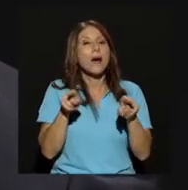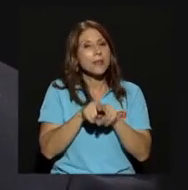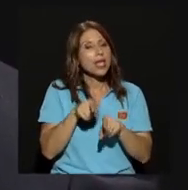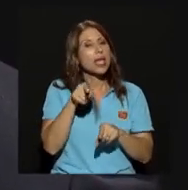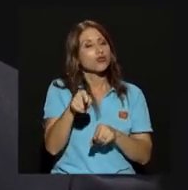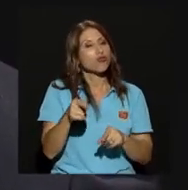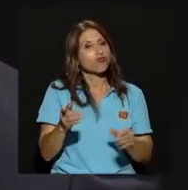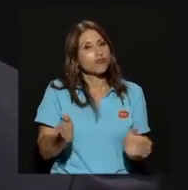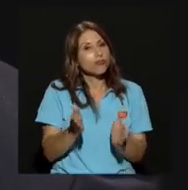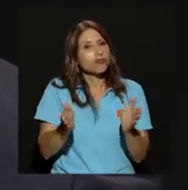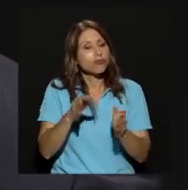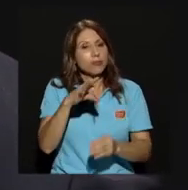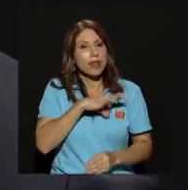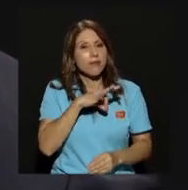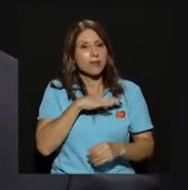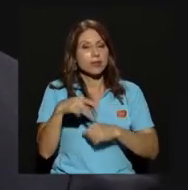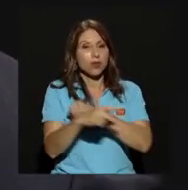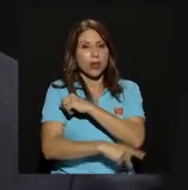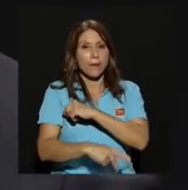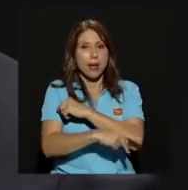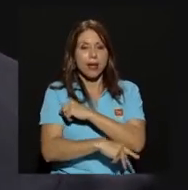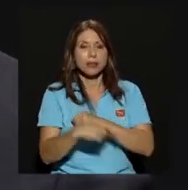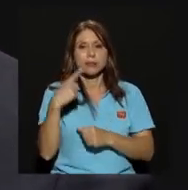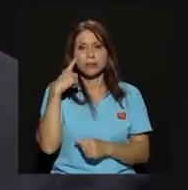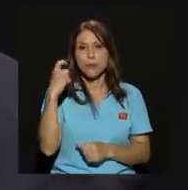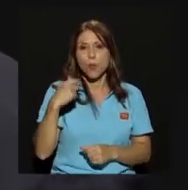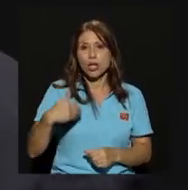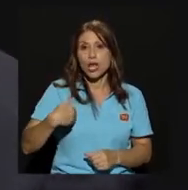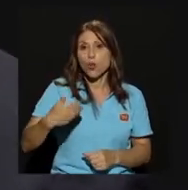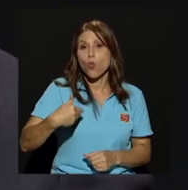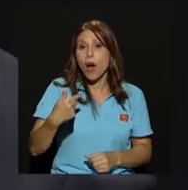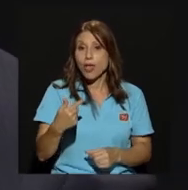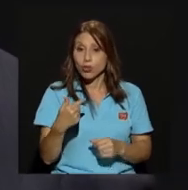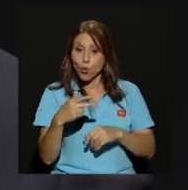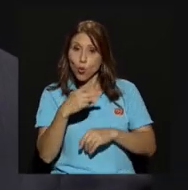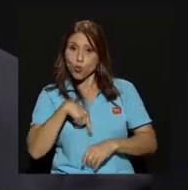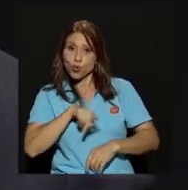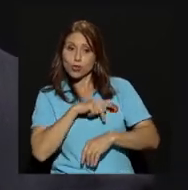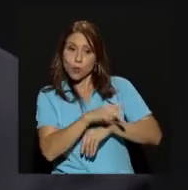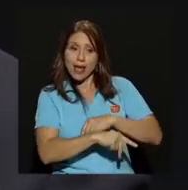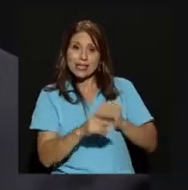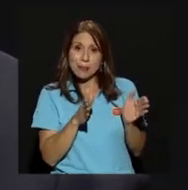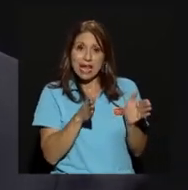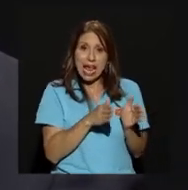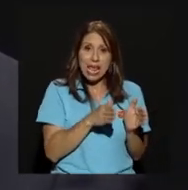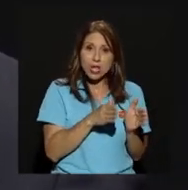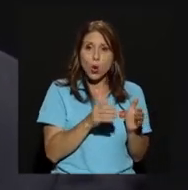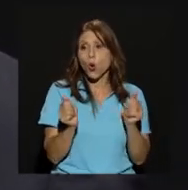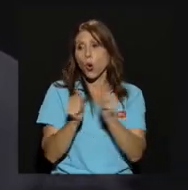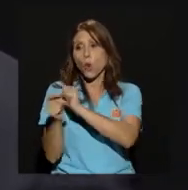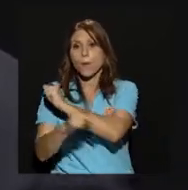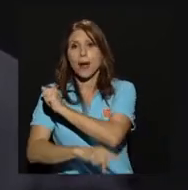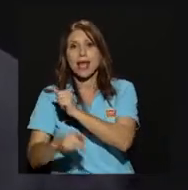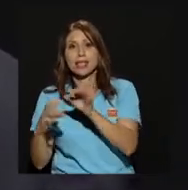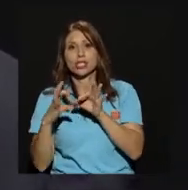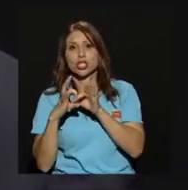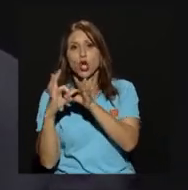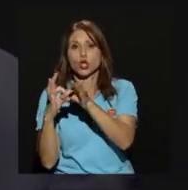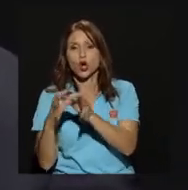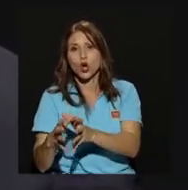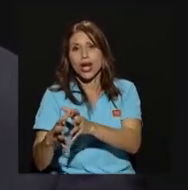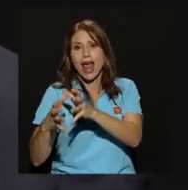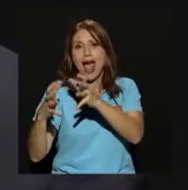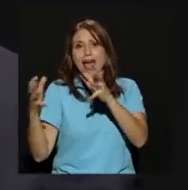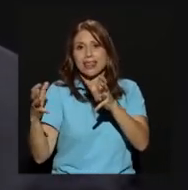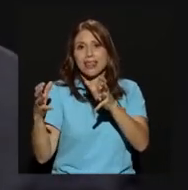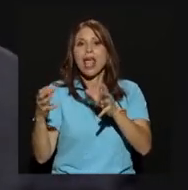del país porque cuando uno es pequeño frente a un socio grande el que existan esas disciplinas y esas reglas